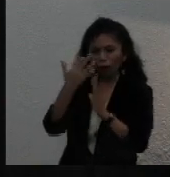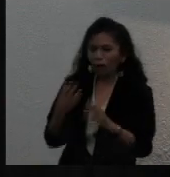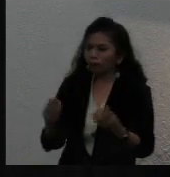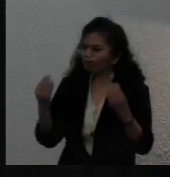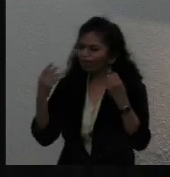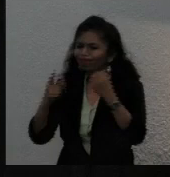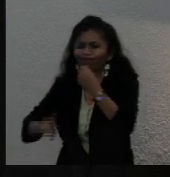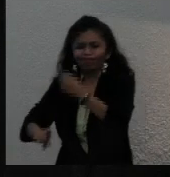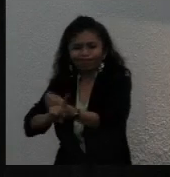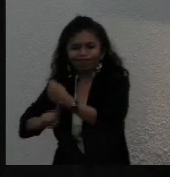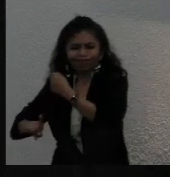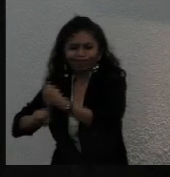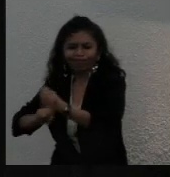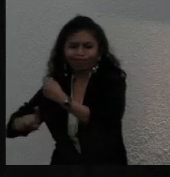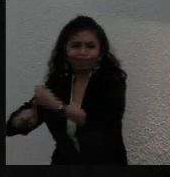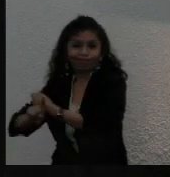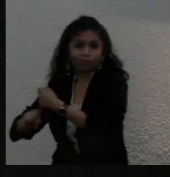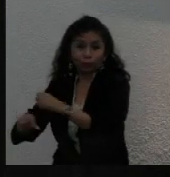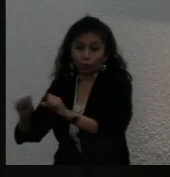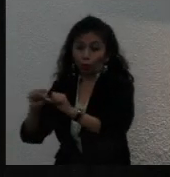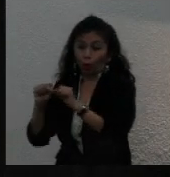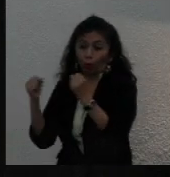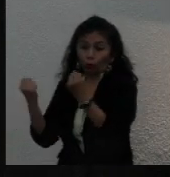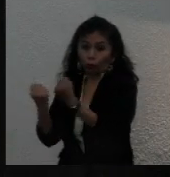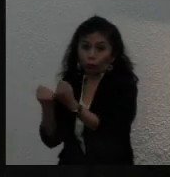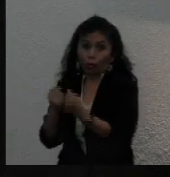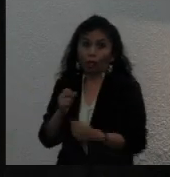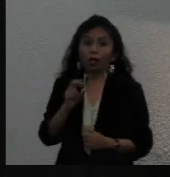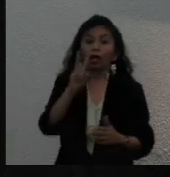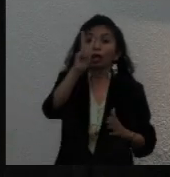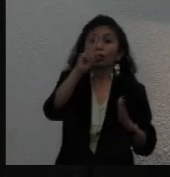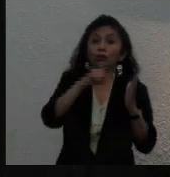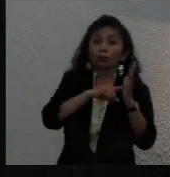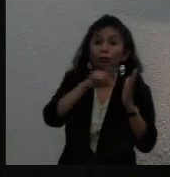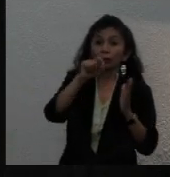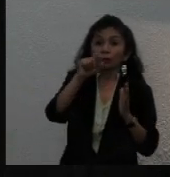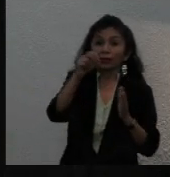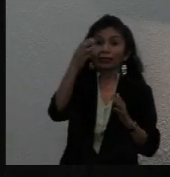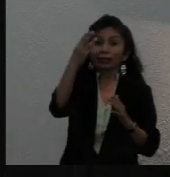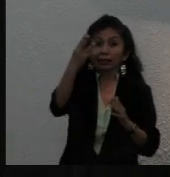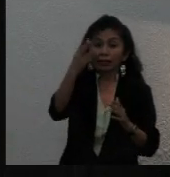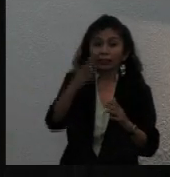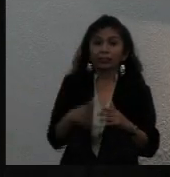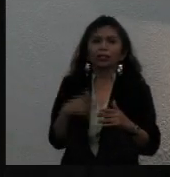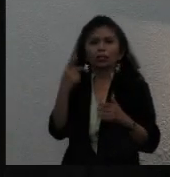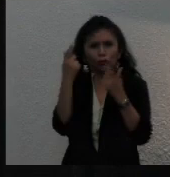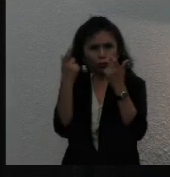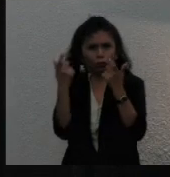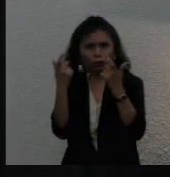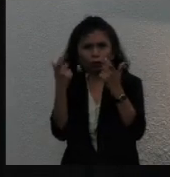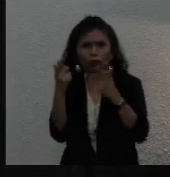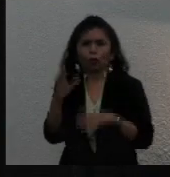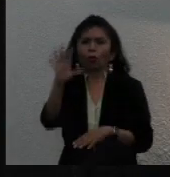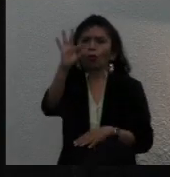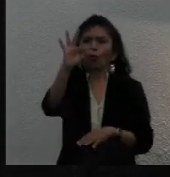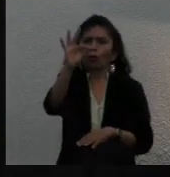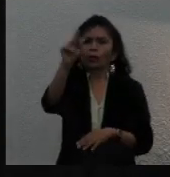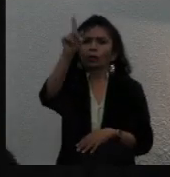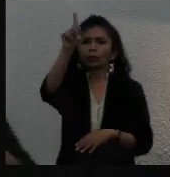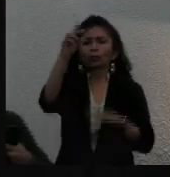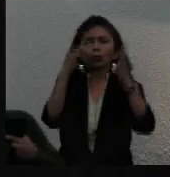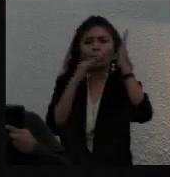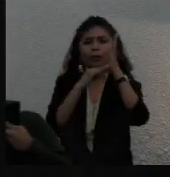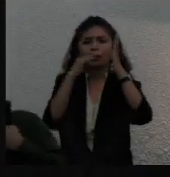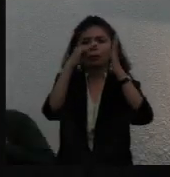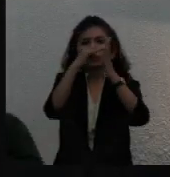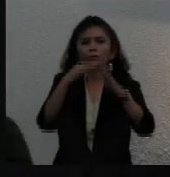tampoco ha dejado de aumentar en el 2023 un presupuesto superior a 41,000 millones de